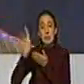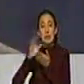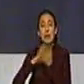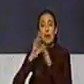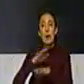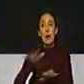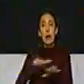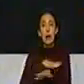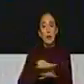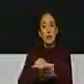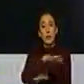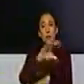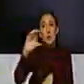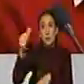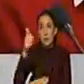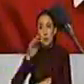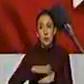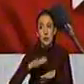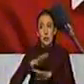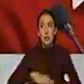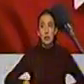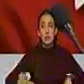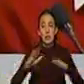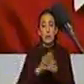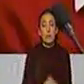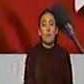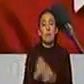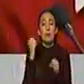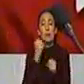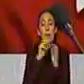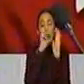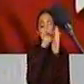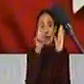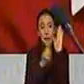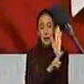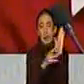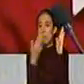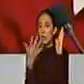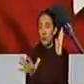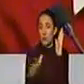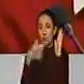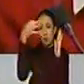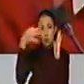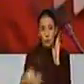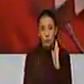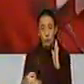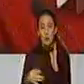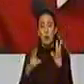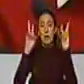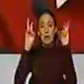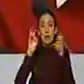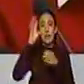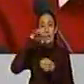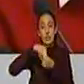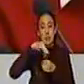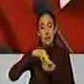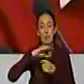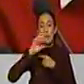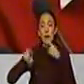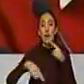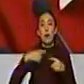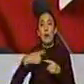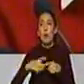en Los Ríos y otras dos causales. El incumplimiento del reglamento sobre la auditoría de procesos electorales. Y uno de los